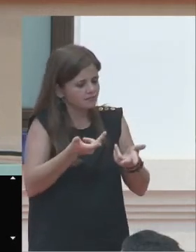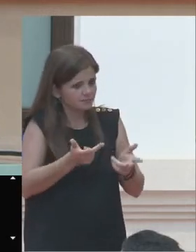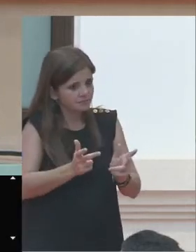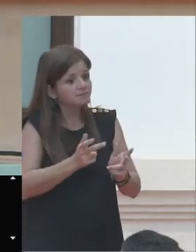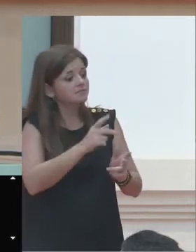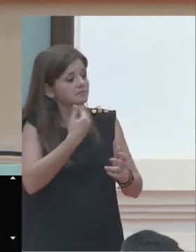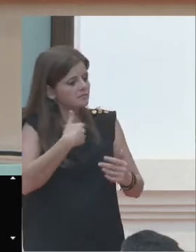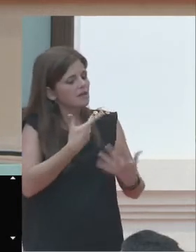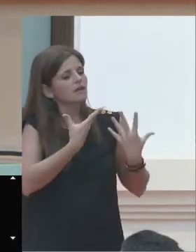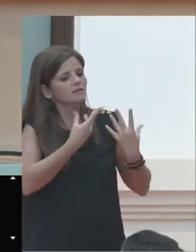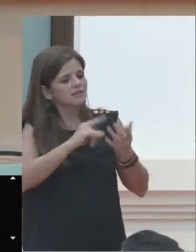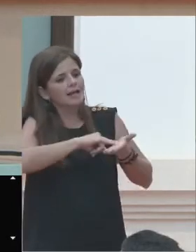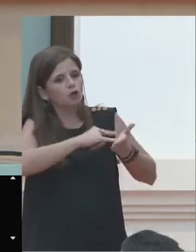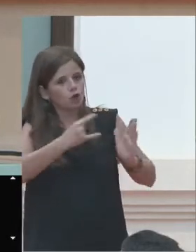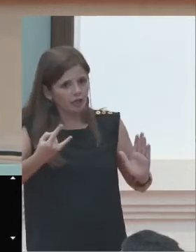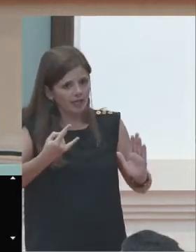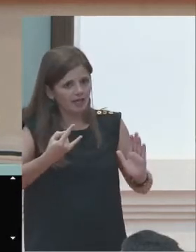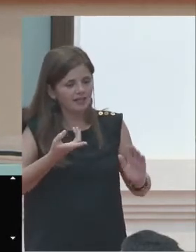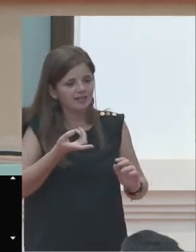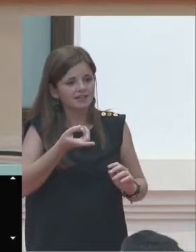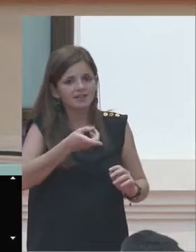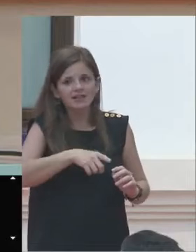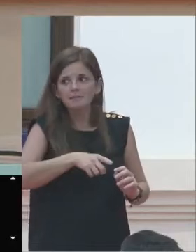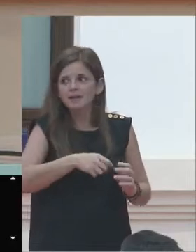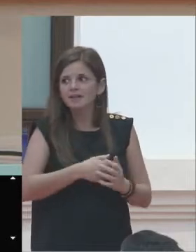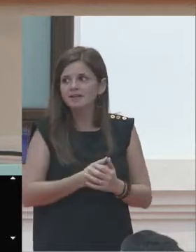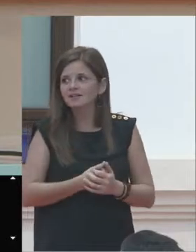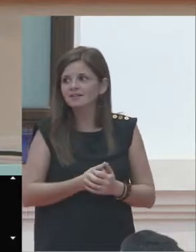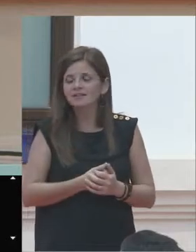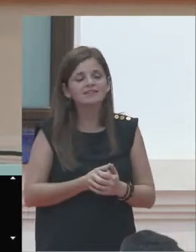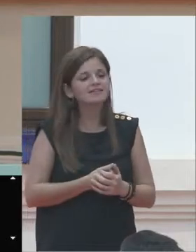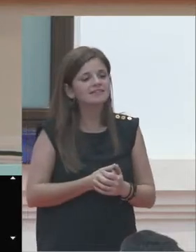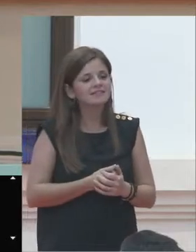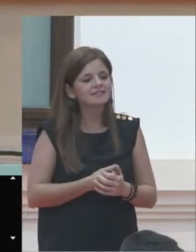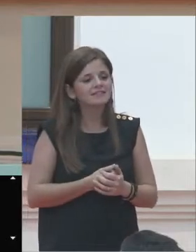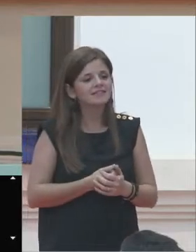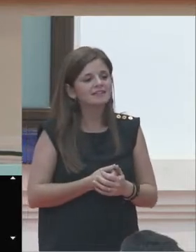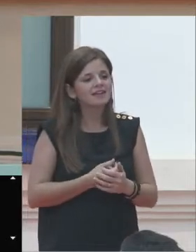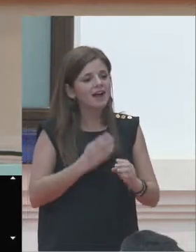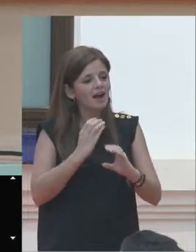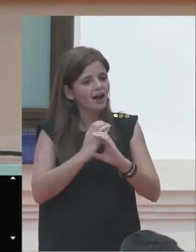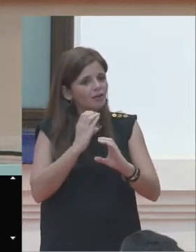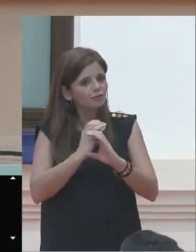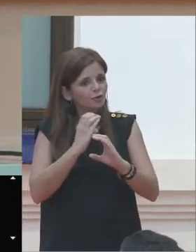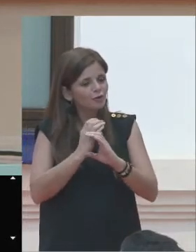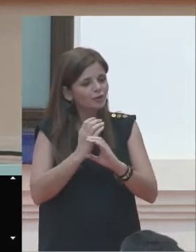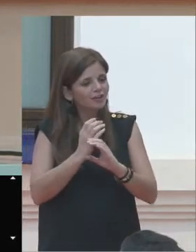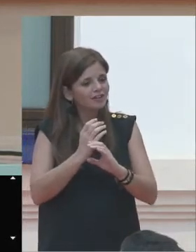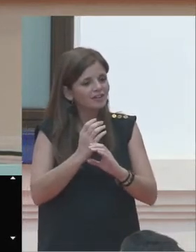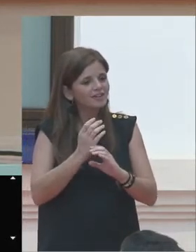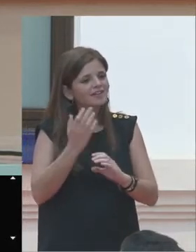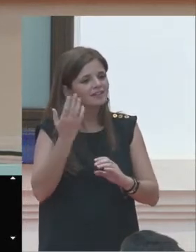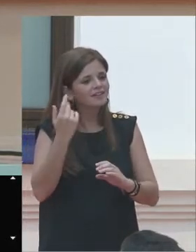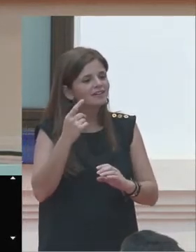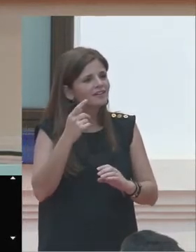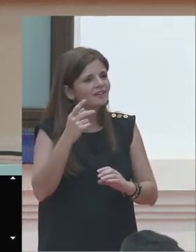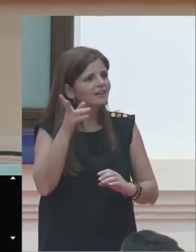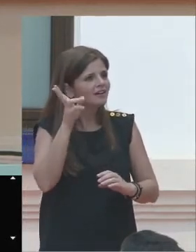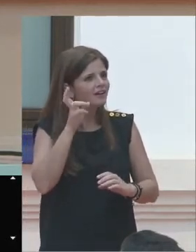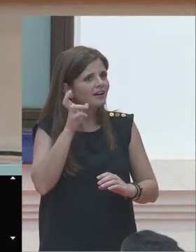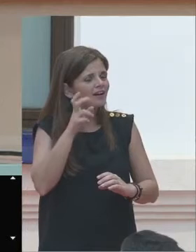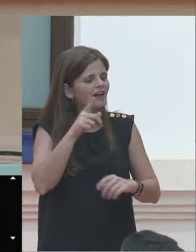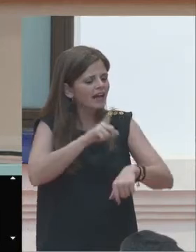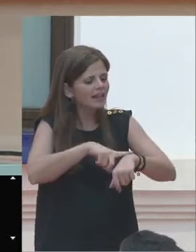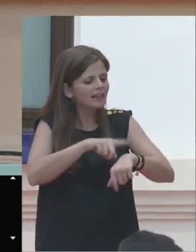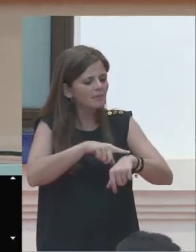de autobús, por lo menos en Madrid, ahora las están quitando, no sé por qué, teníamos avisos acústicos que nos decían cuánto tardaba en llegar,